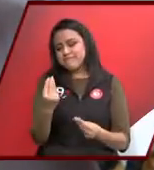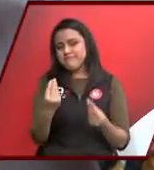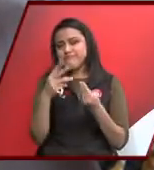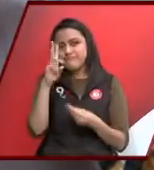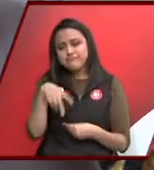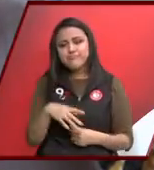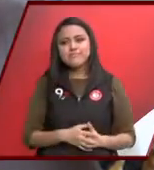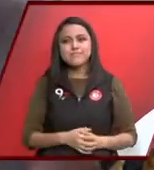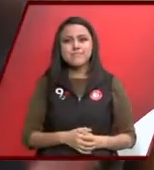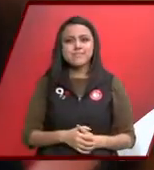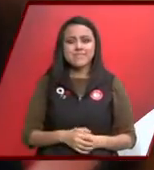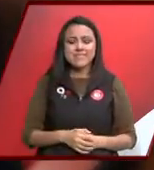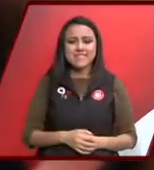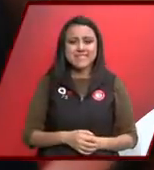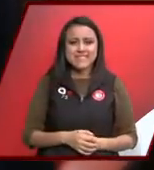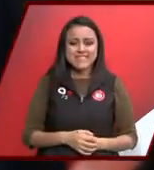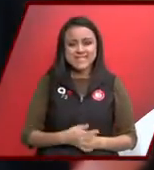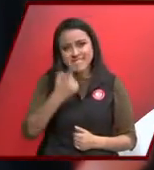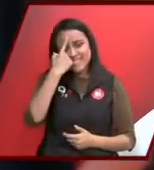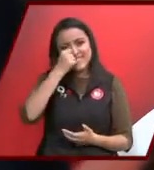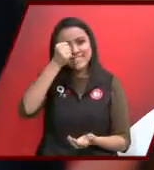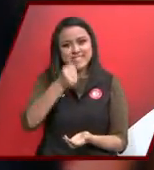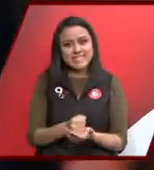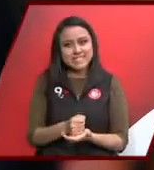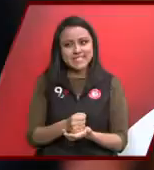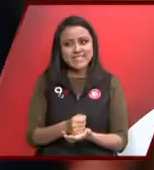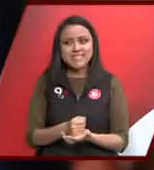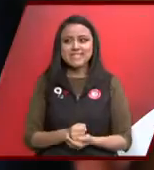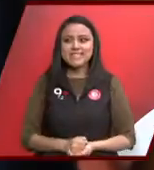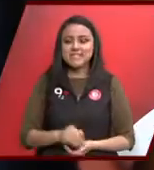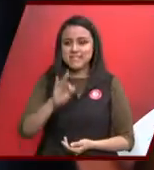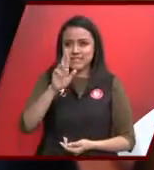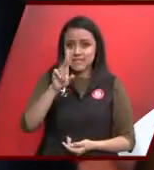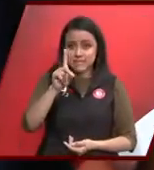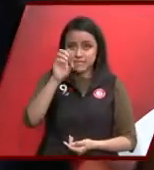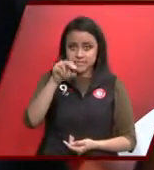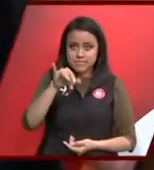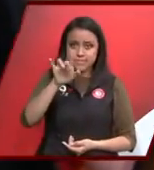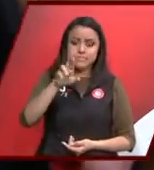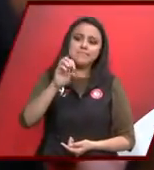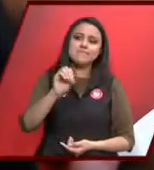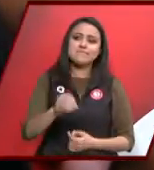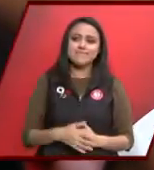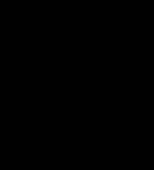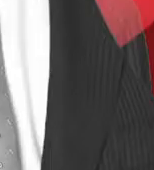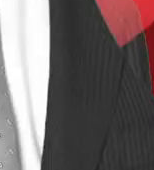Para quien corresponda, Fernando Moreno.